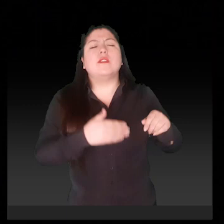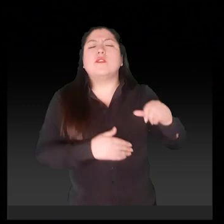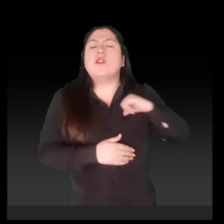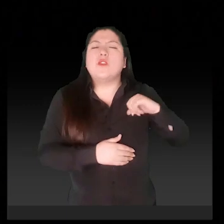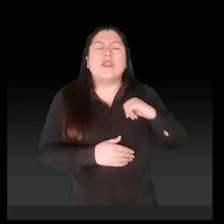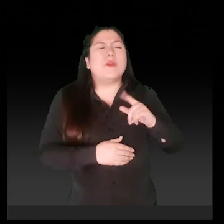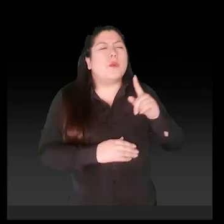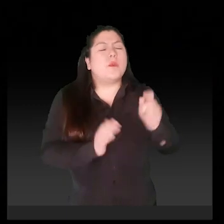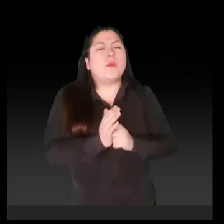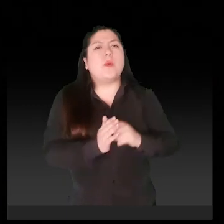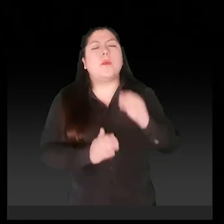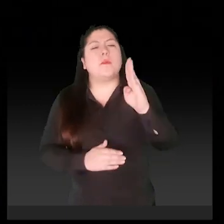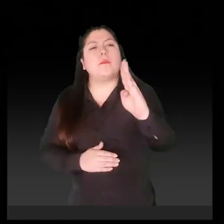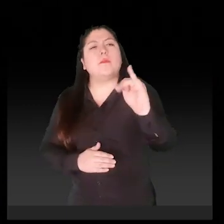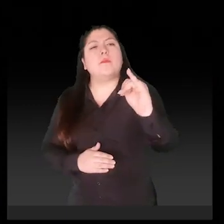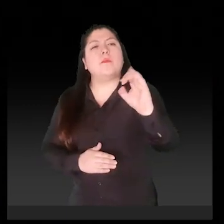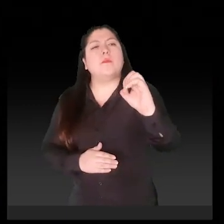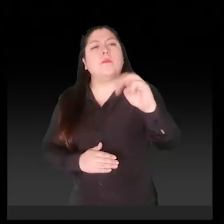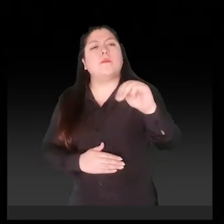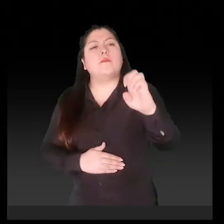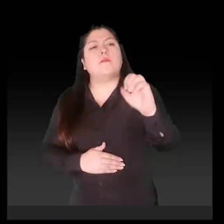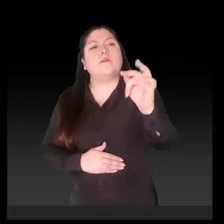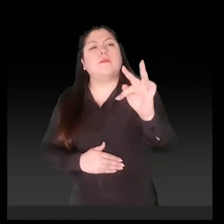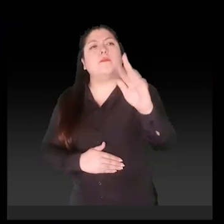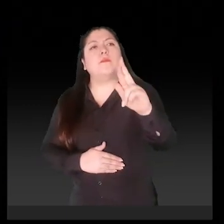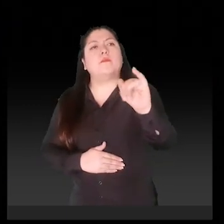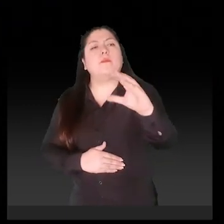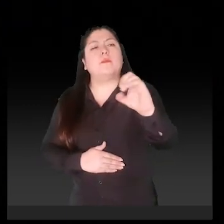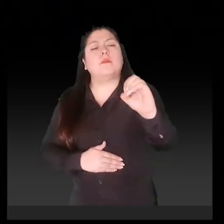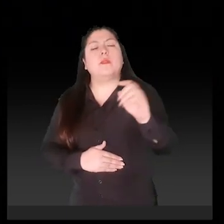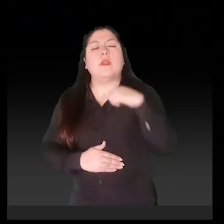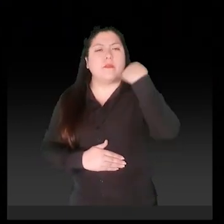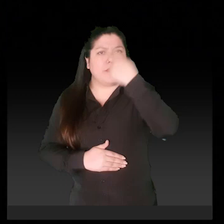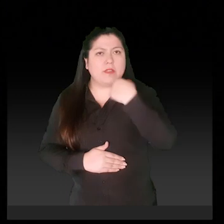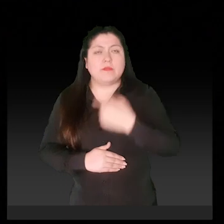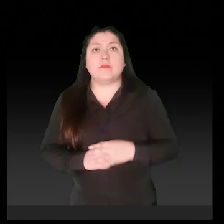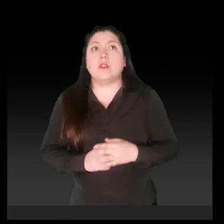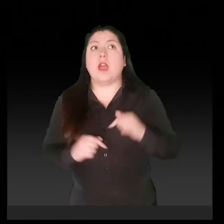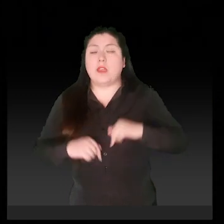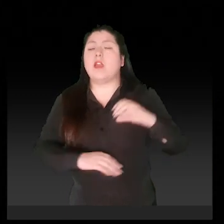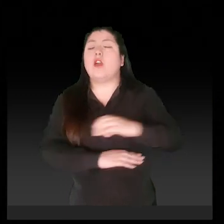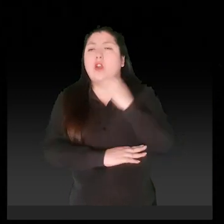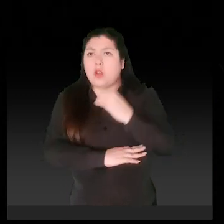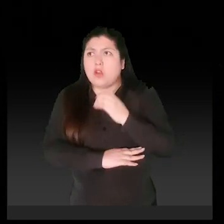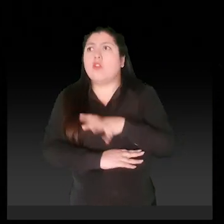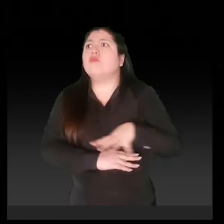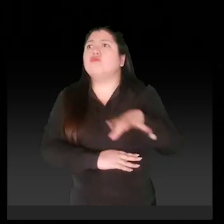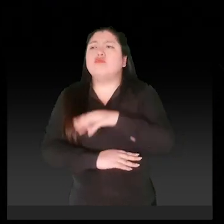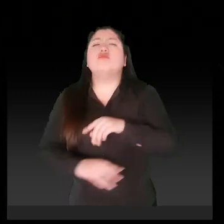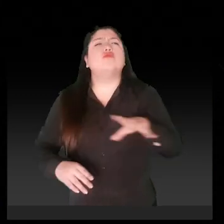por fortuna, durante los últimos años, hemos recopilado a través de las tarjetas decodactilares y morfológicas todos